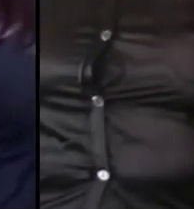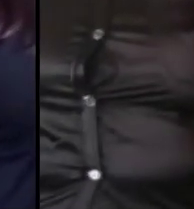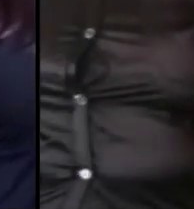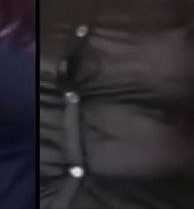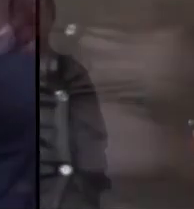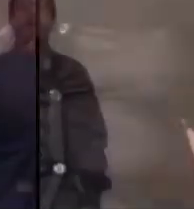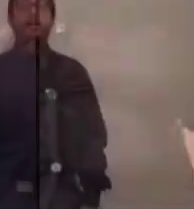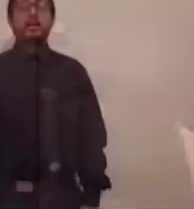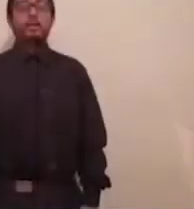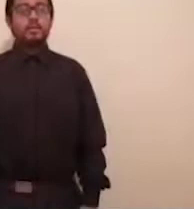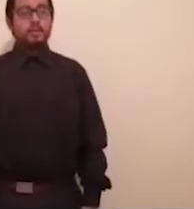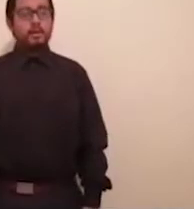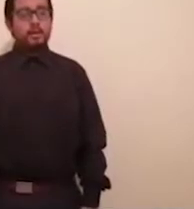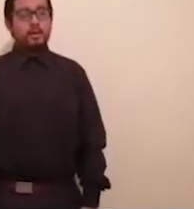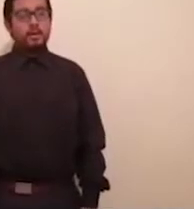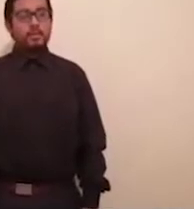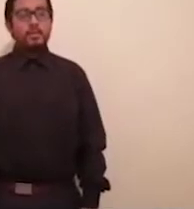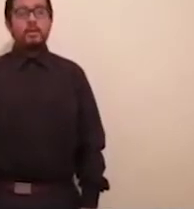el amigo